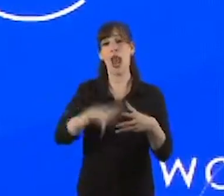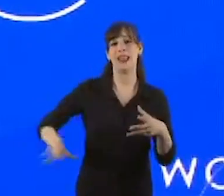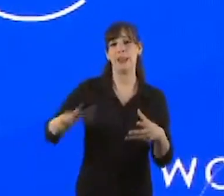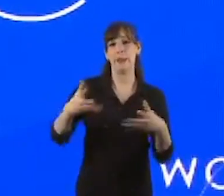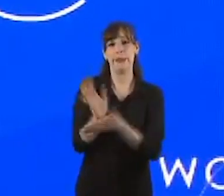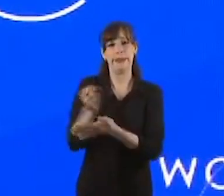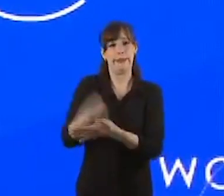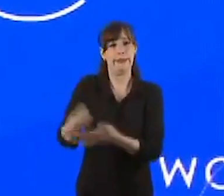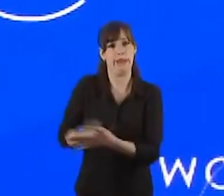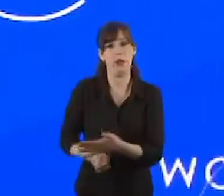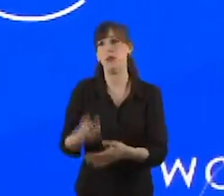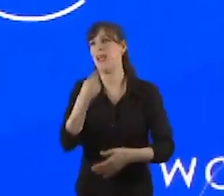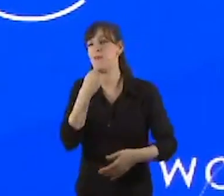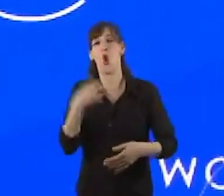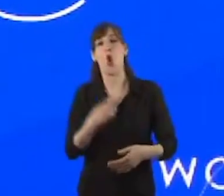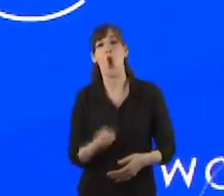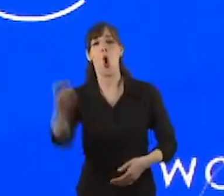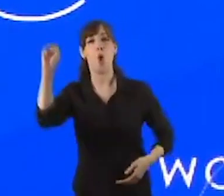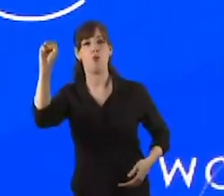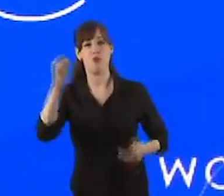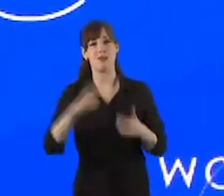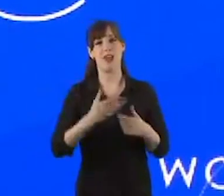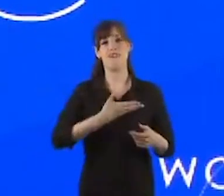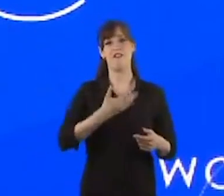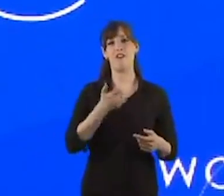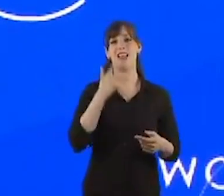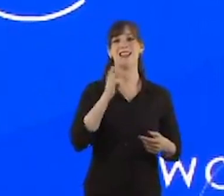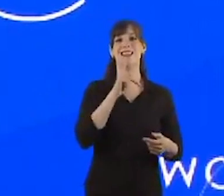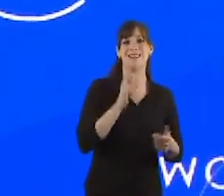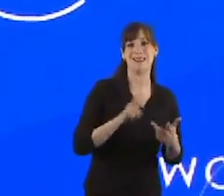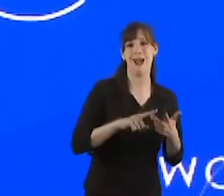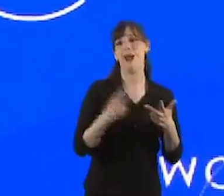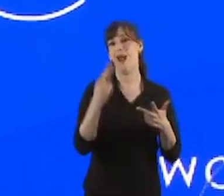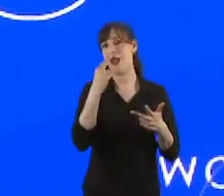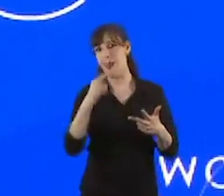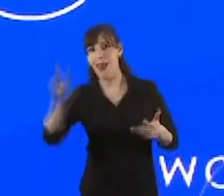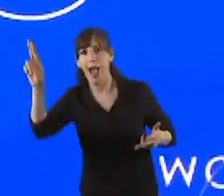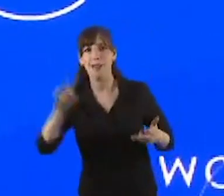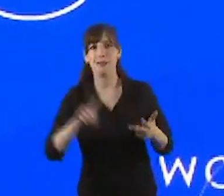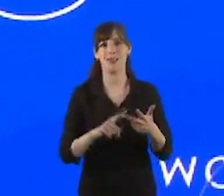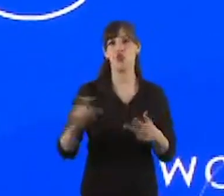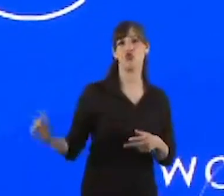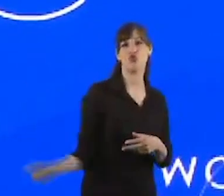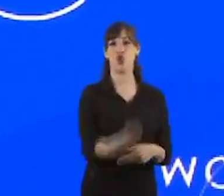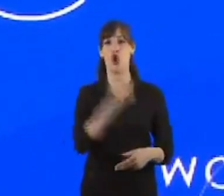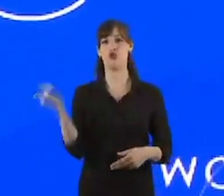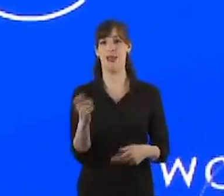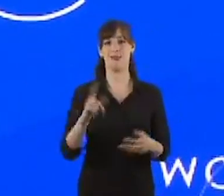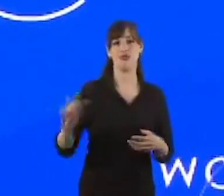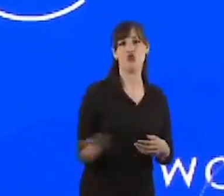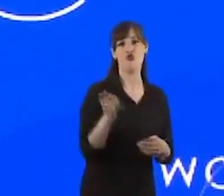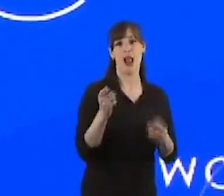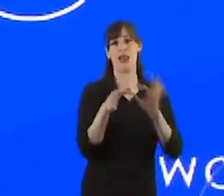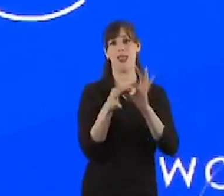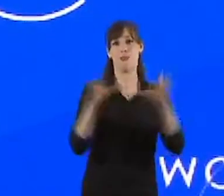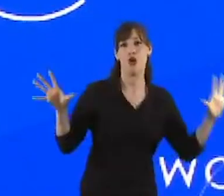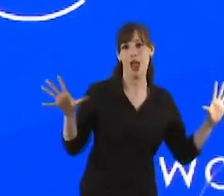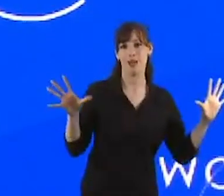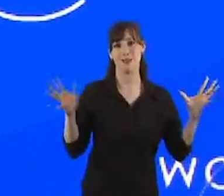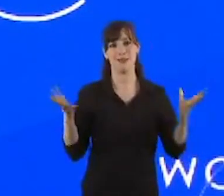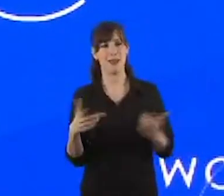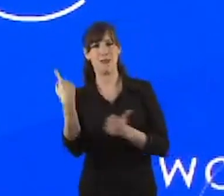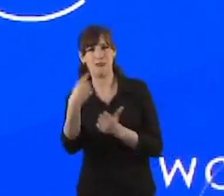abiertamente comunistas, fascistas, nazis, socialistas, socialdemócratas,